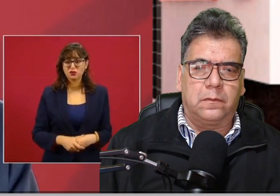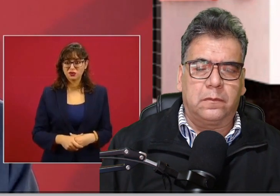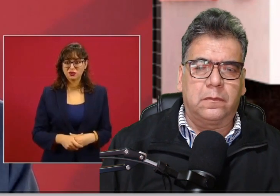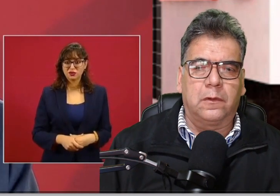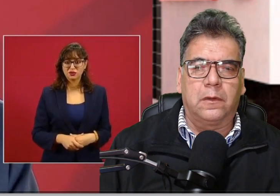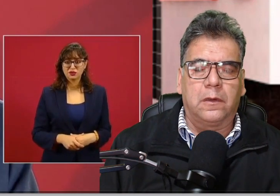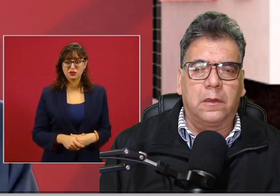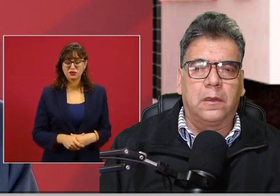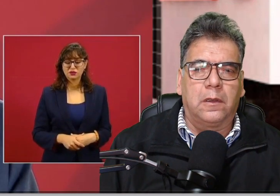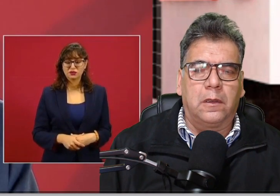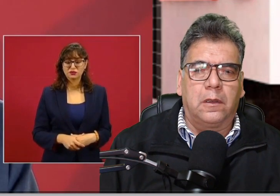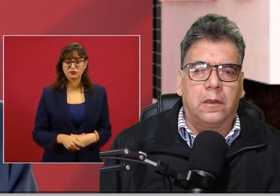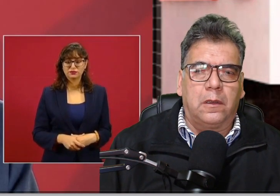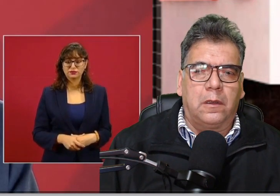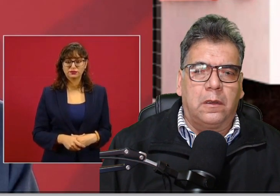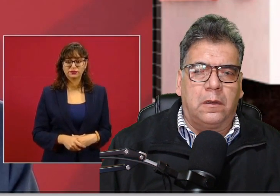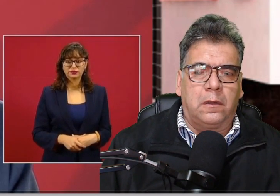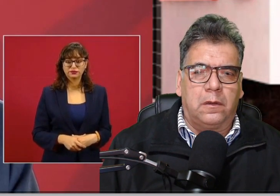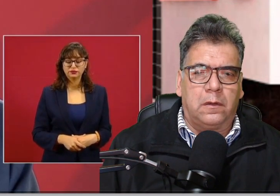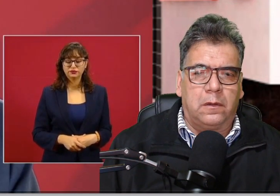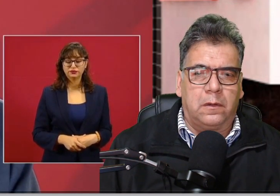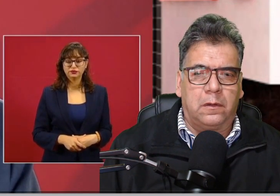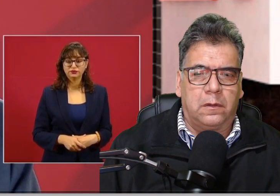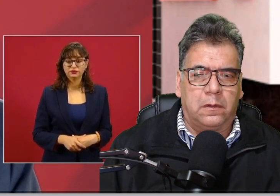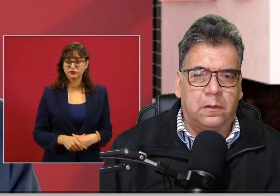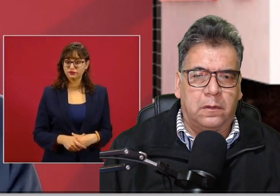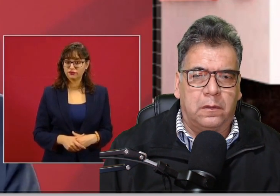para apoyar a los campesinos.